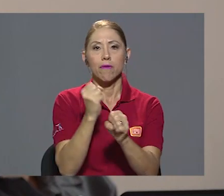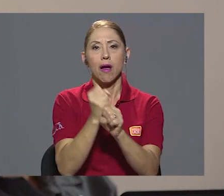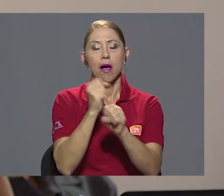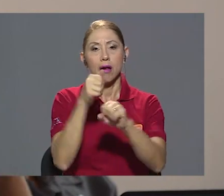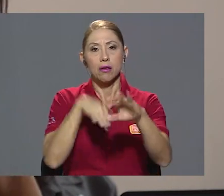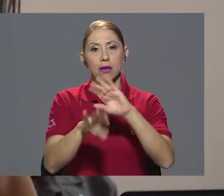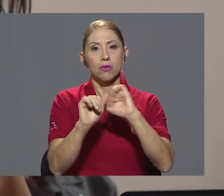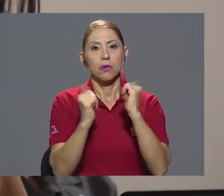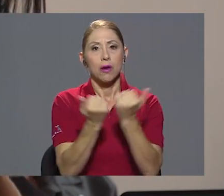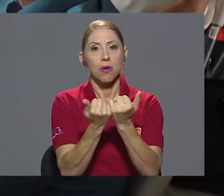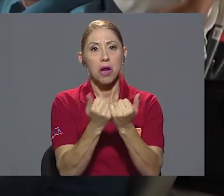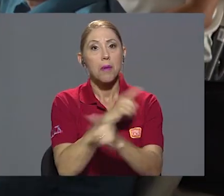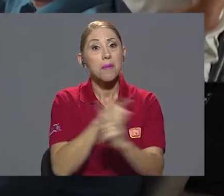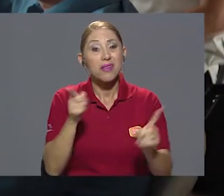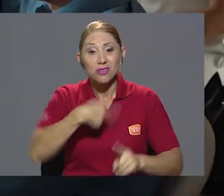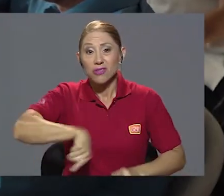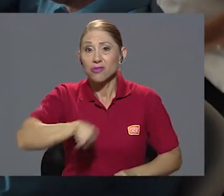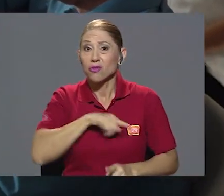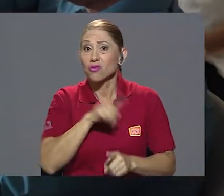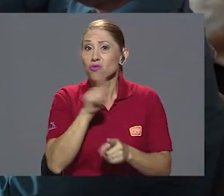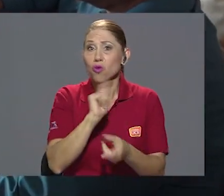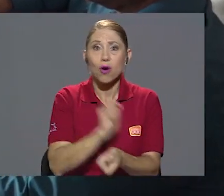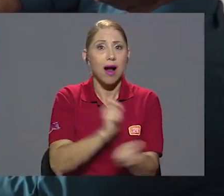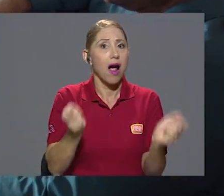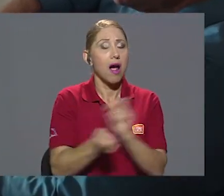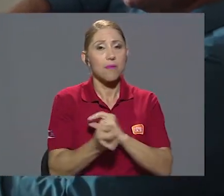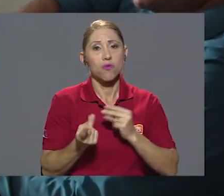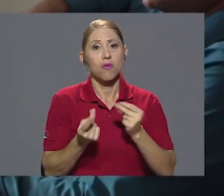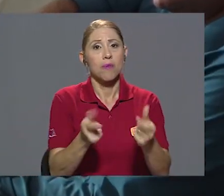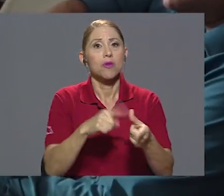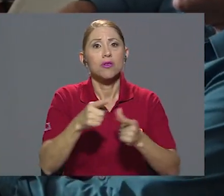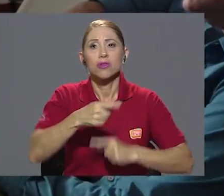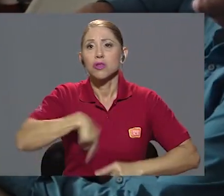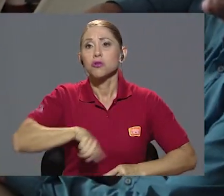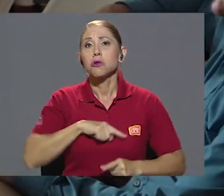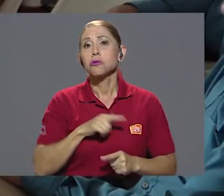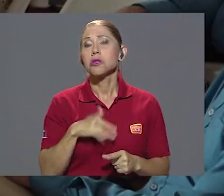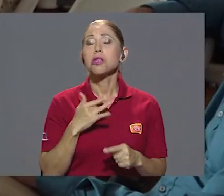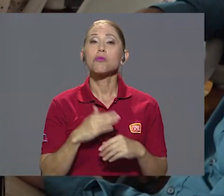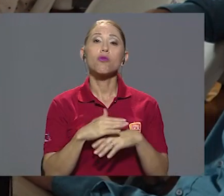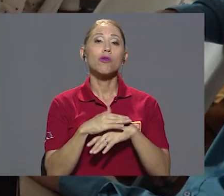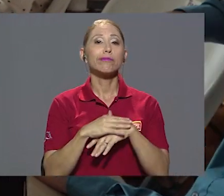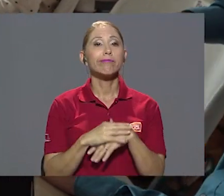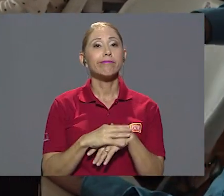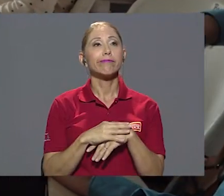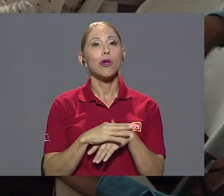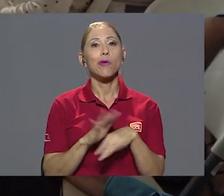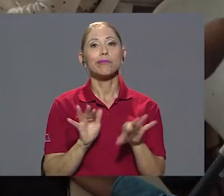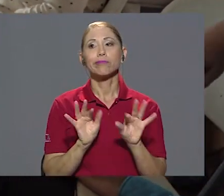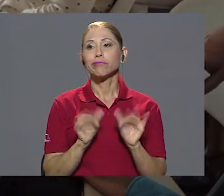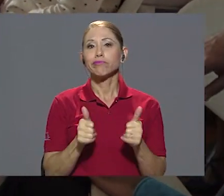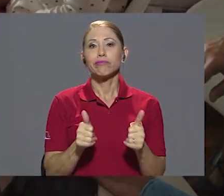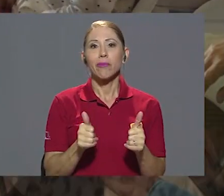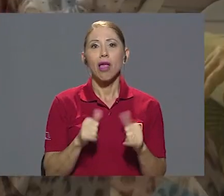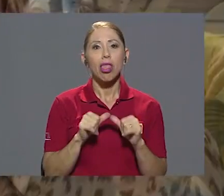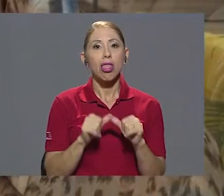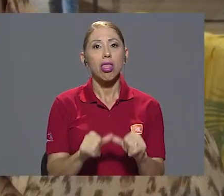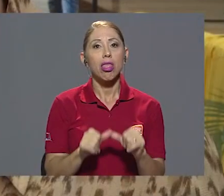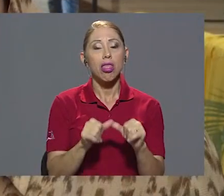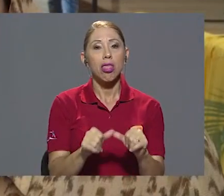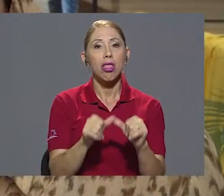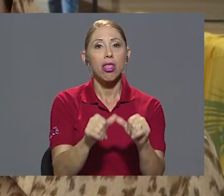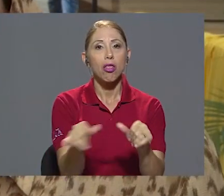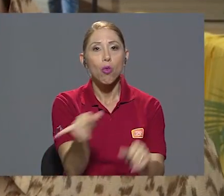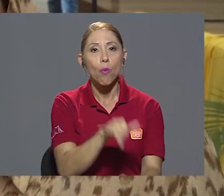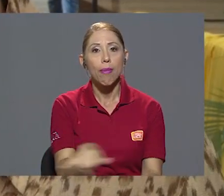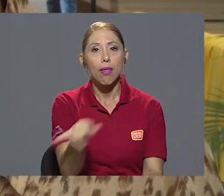nos convertimos, ¿verdad?, en una zona de confort que de repente seguimos haciendo lo mismo. Estamos en un proceso de cambio, por ejemplo, desde